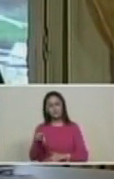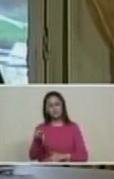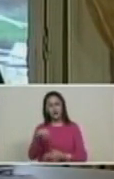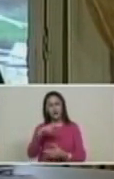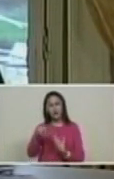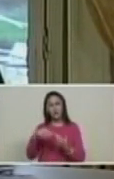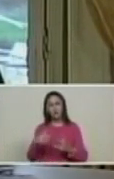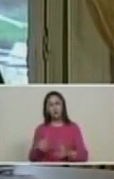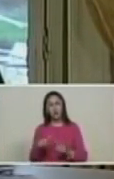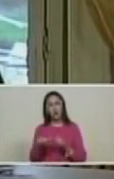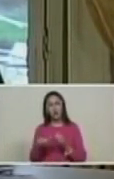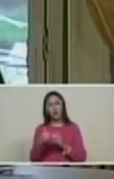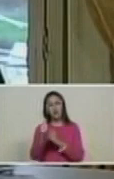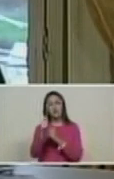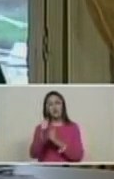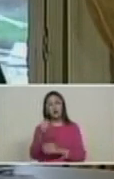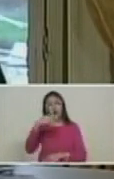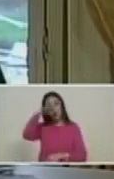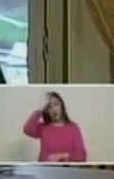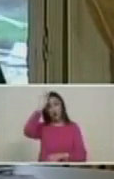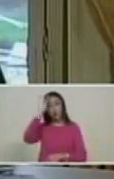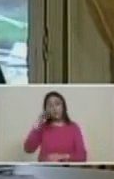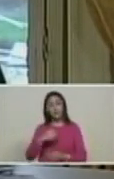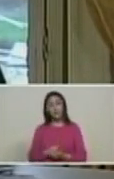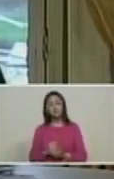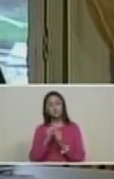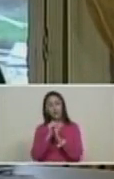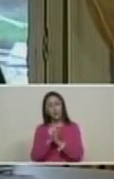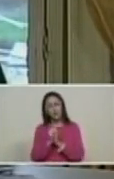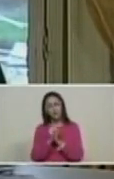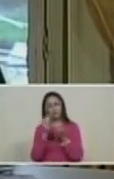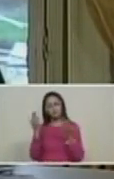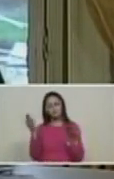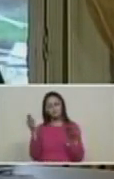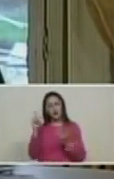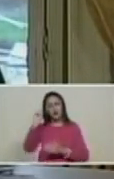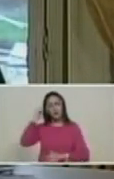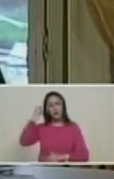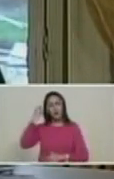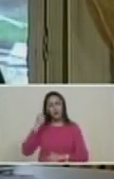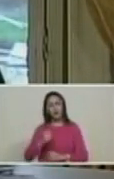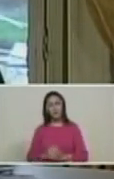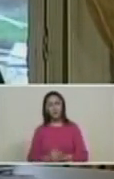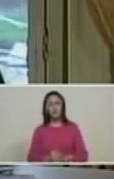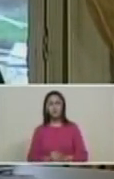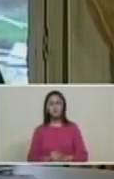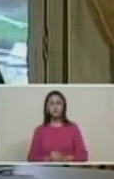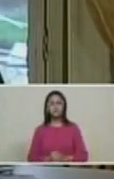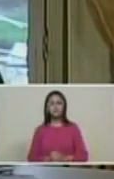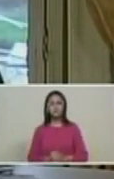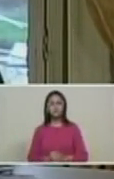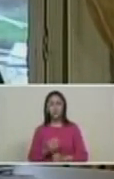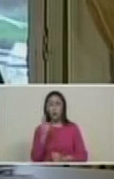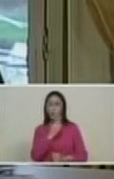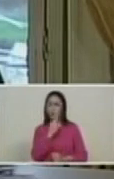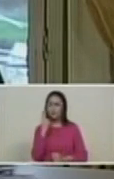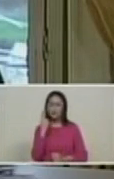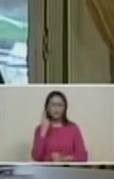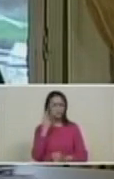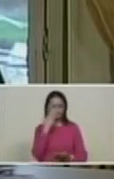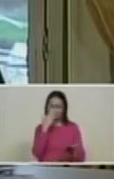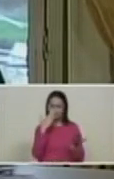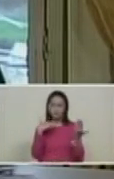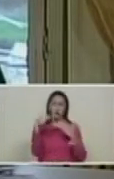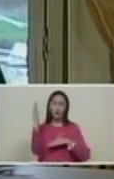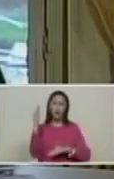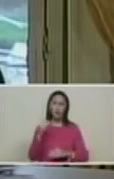revolución, Robert Serra. Para él nuestras oraciones, para él nuestro recuerdo, para él nuestro compromiso eterno. Y